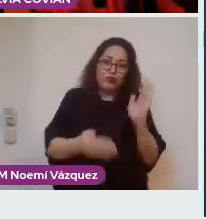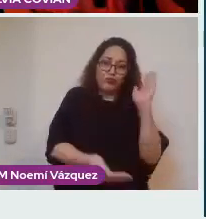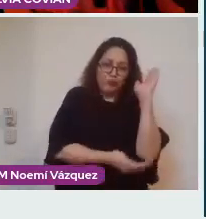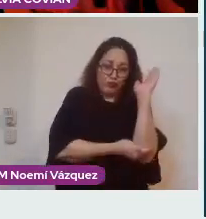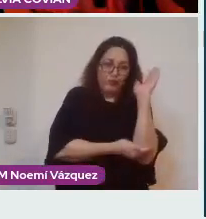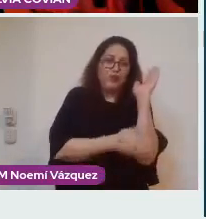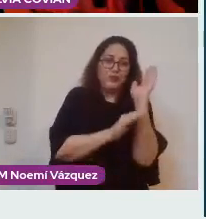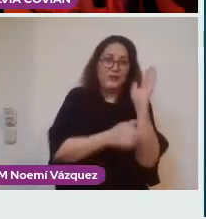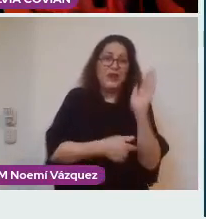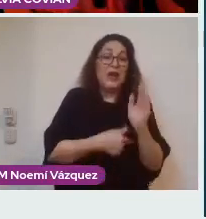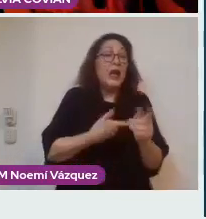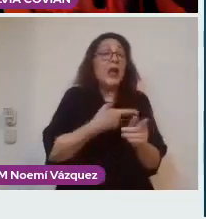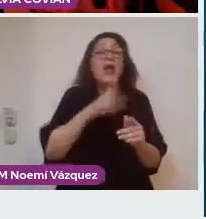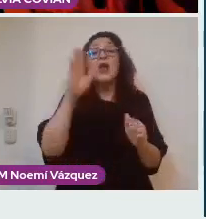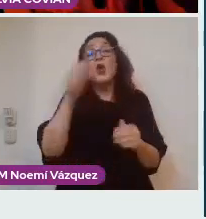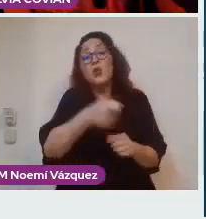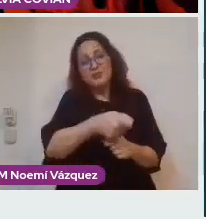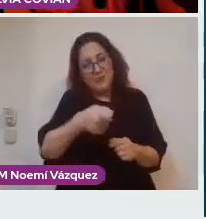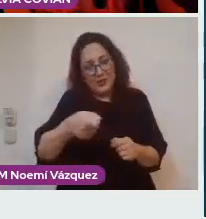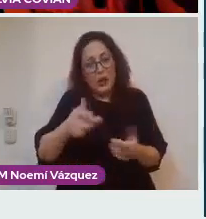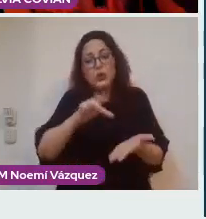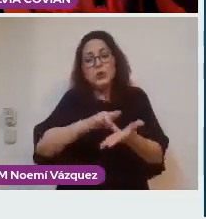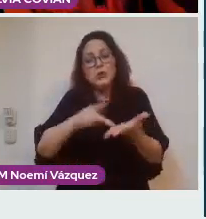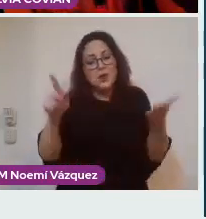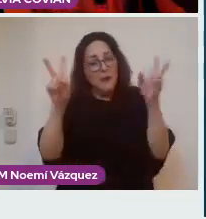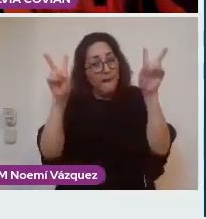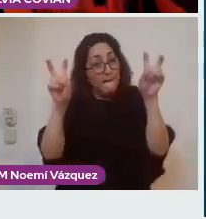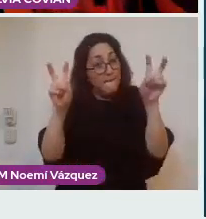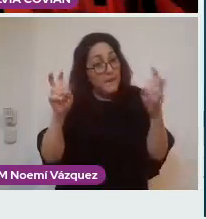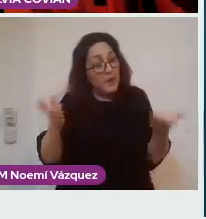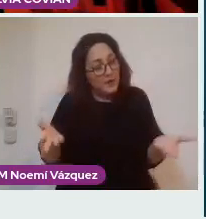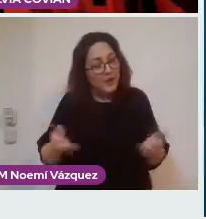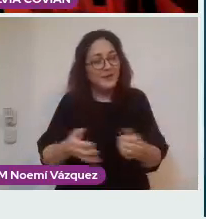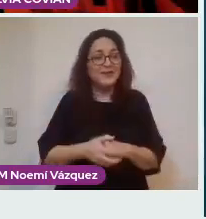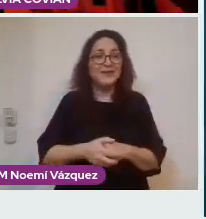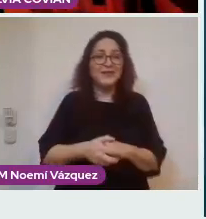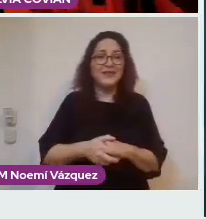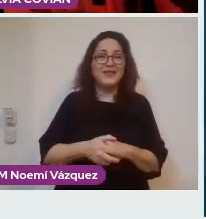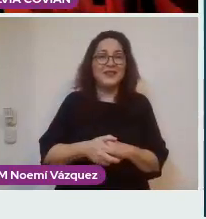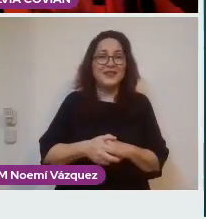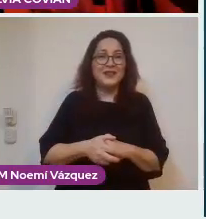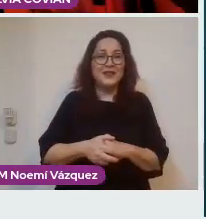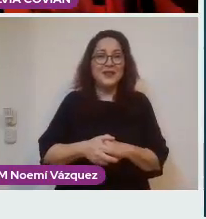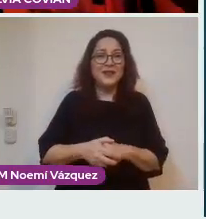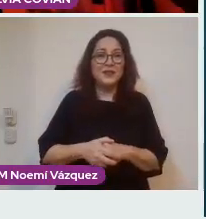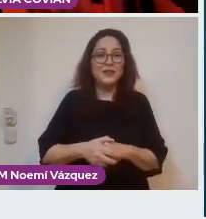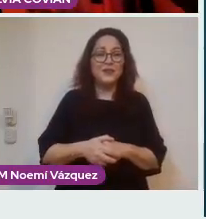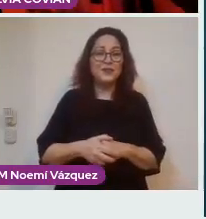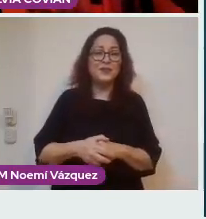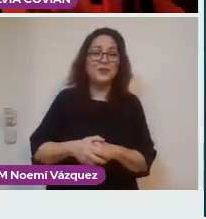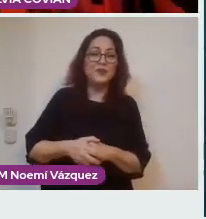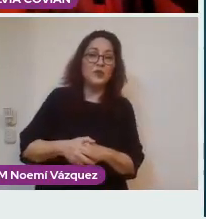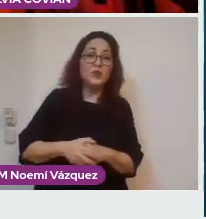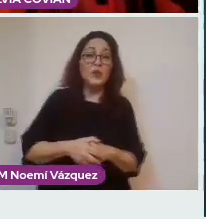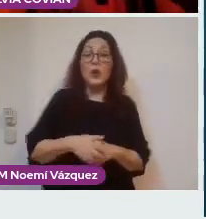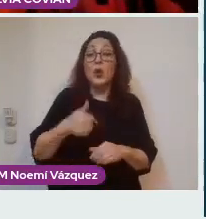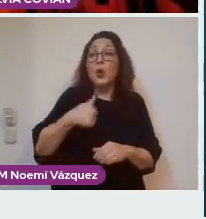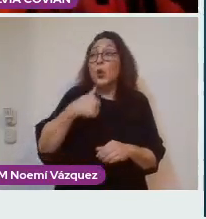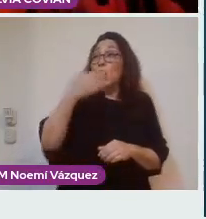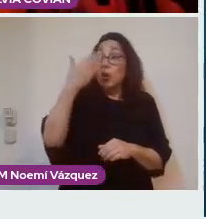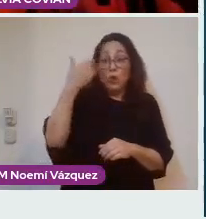hay grados en los que la fuerza de mi yo, de mi idea de mí, me ayuda a